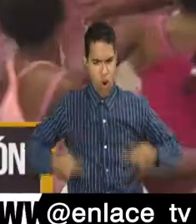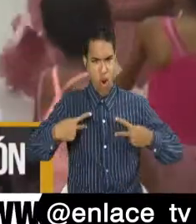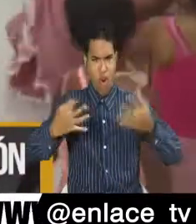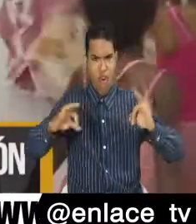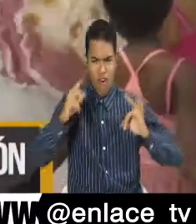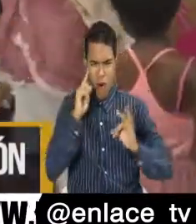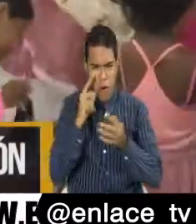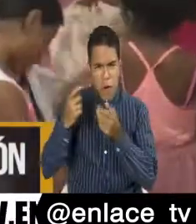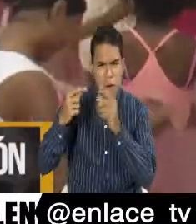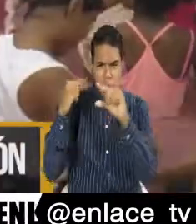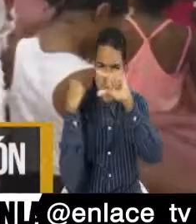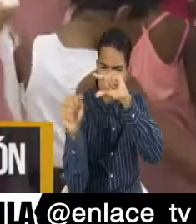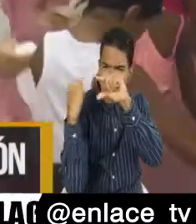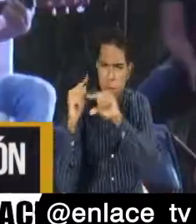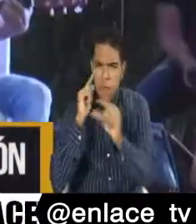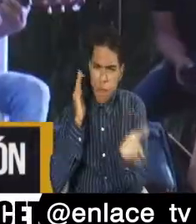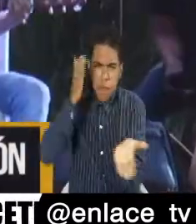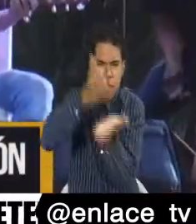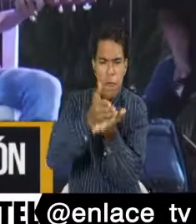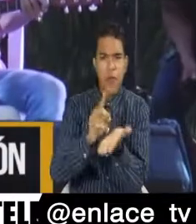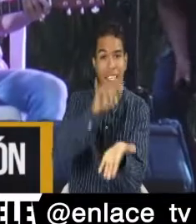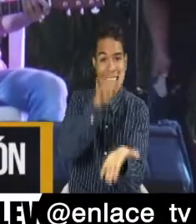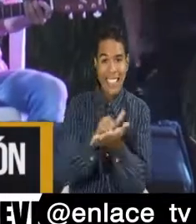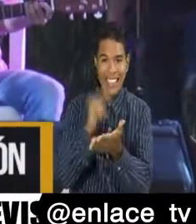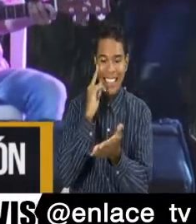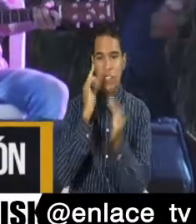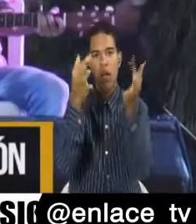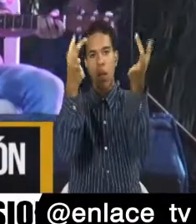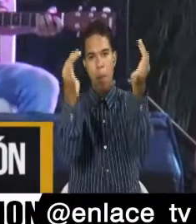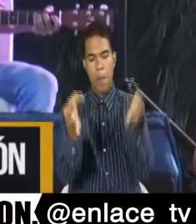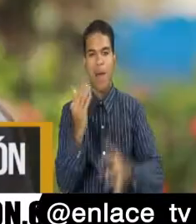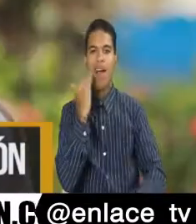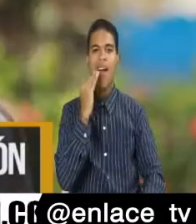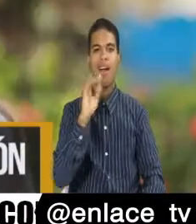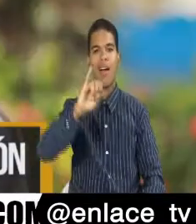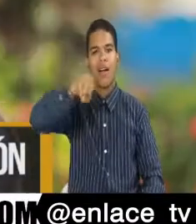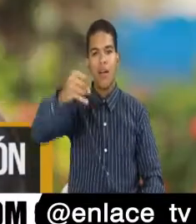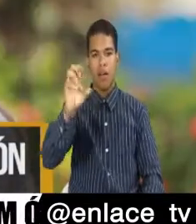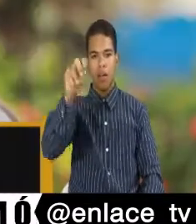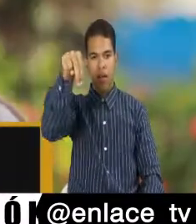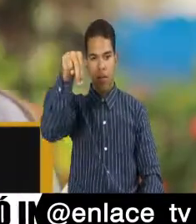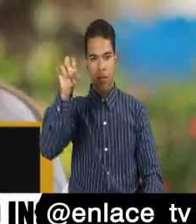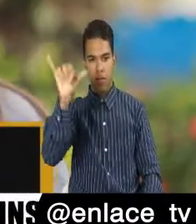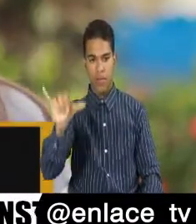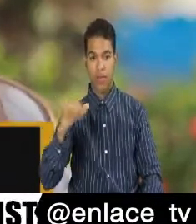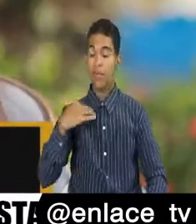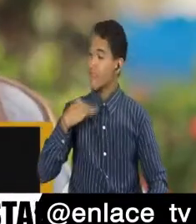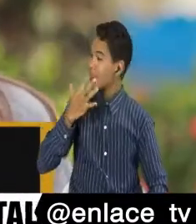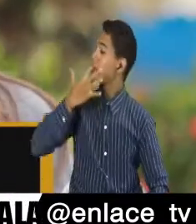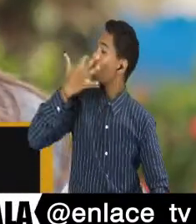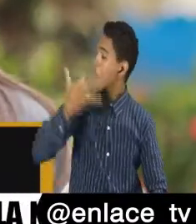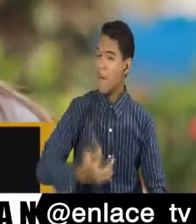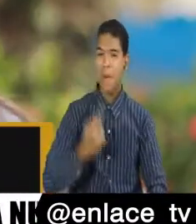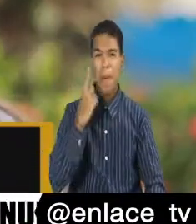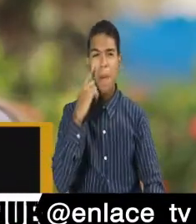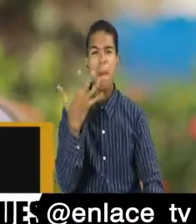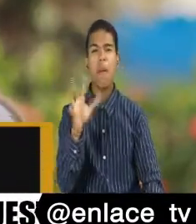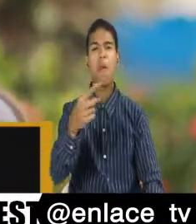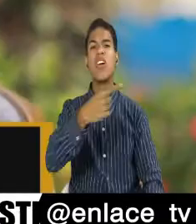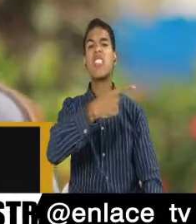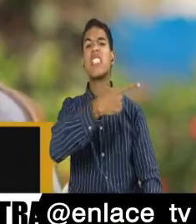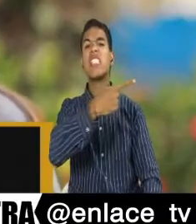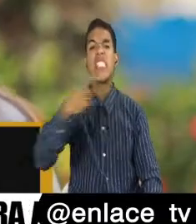Desarrollo Económico y Social. Así lo ha dado a conocer su titular, Jenny Suárez Domínguez. En realidad, porque recibimos casi 100 hojas de